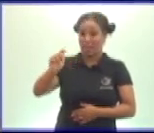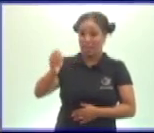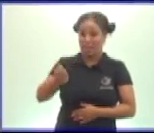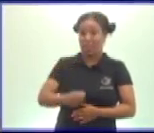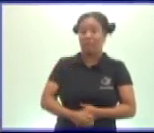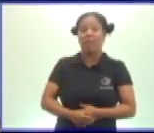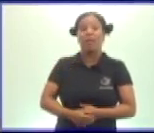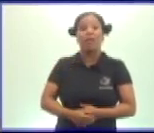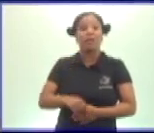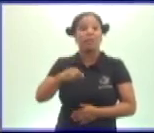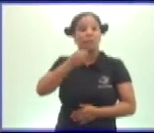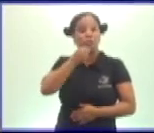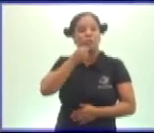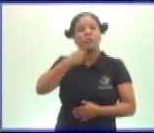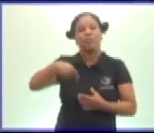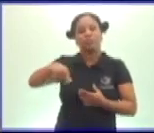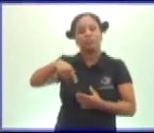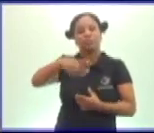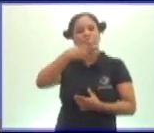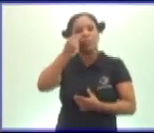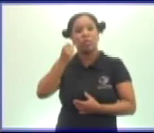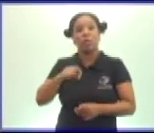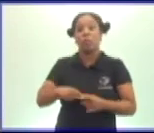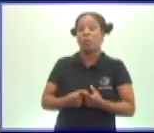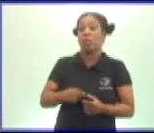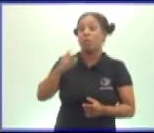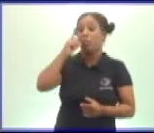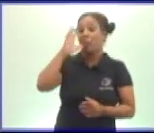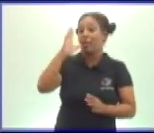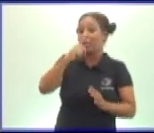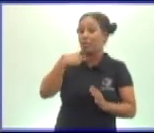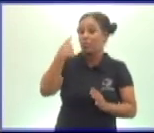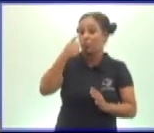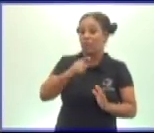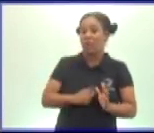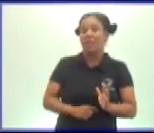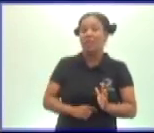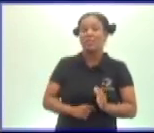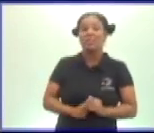se disuelva en el agua porque su naturaleza no son